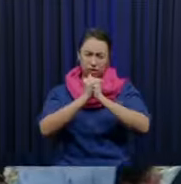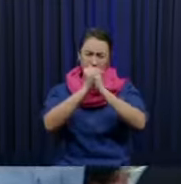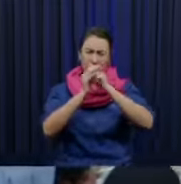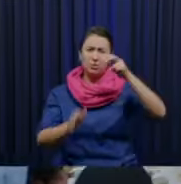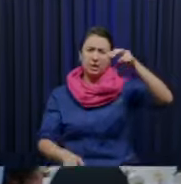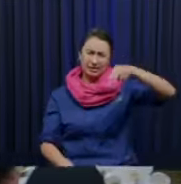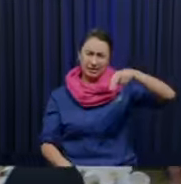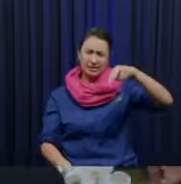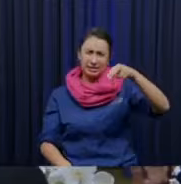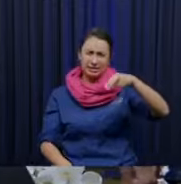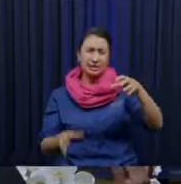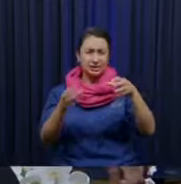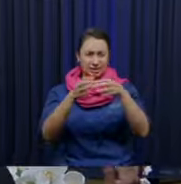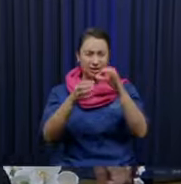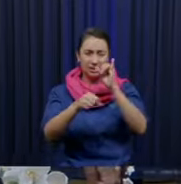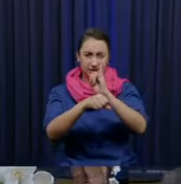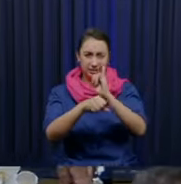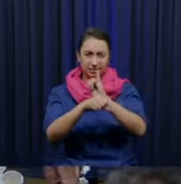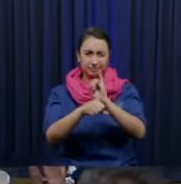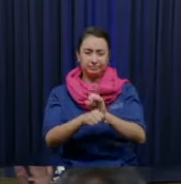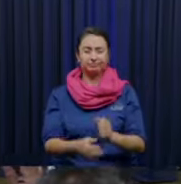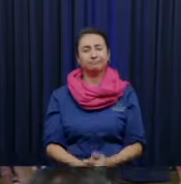Amén, hermanos. Dios les bendiga.